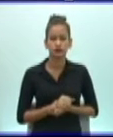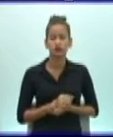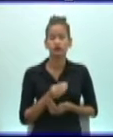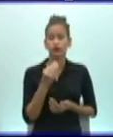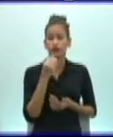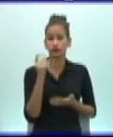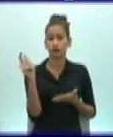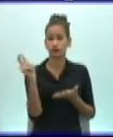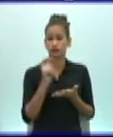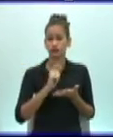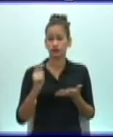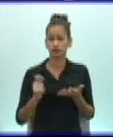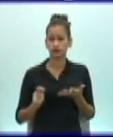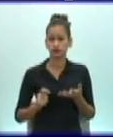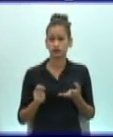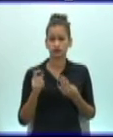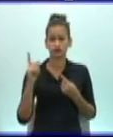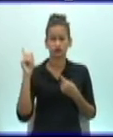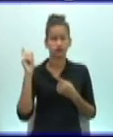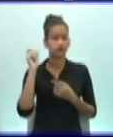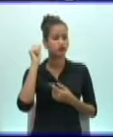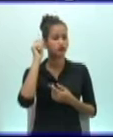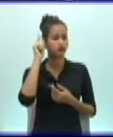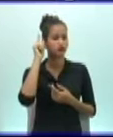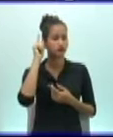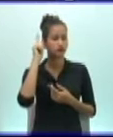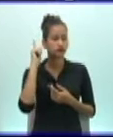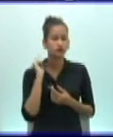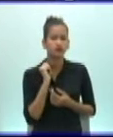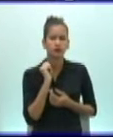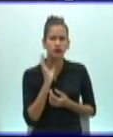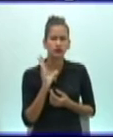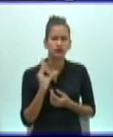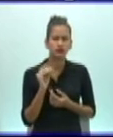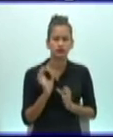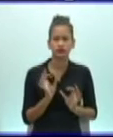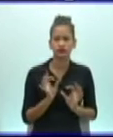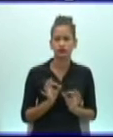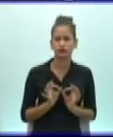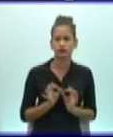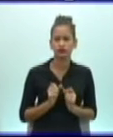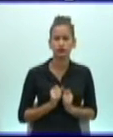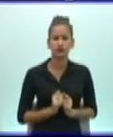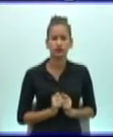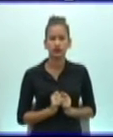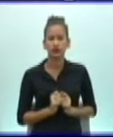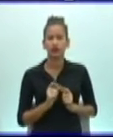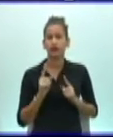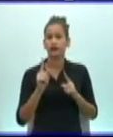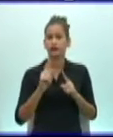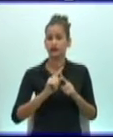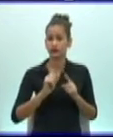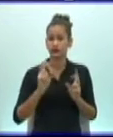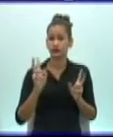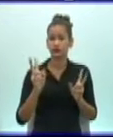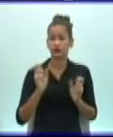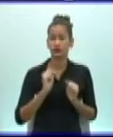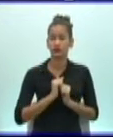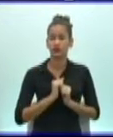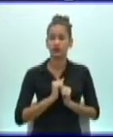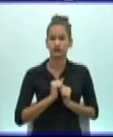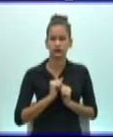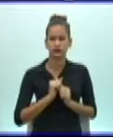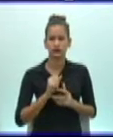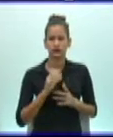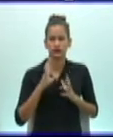esas insinuaciones, esas ideas que, como les he hablado siempre, el tema de la interpretación es algo